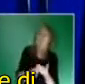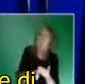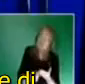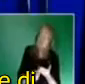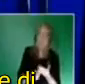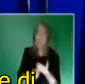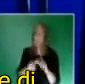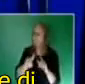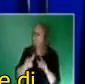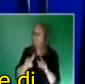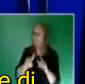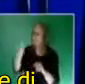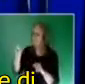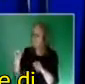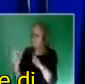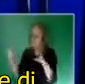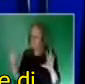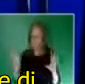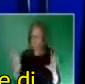en la competencia despiadada